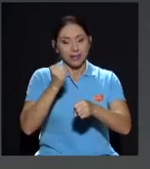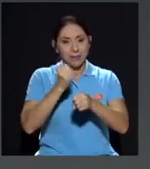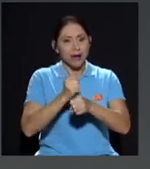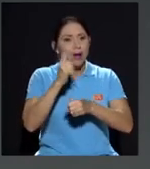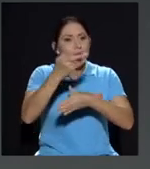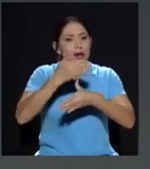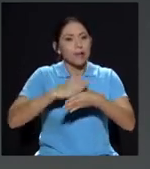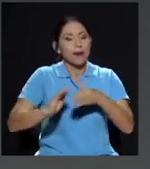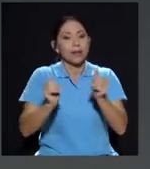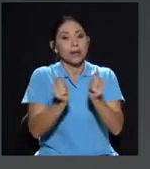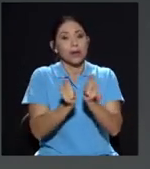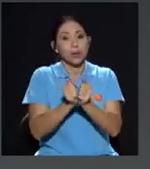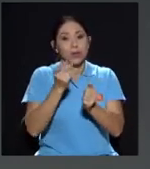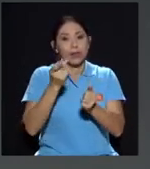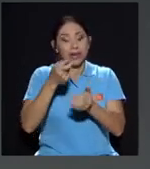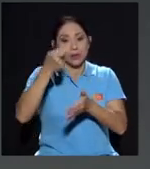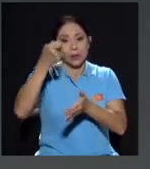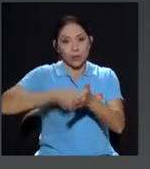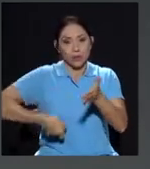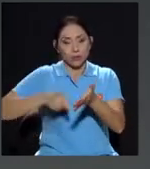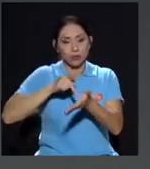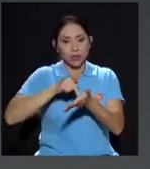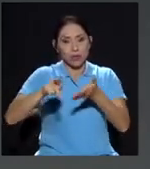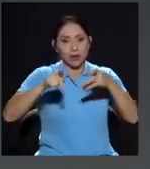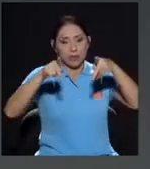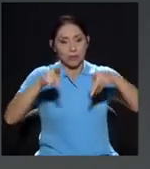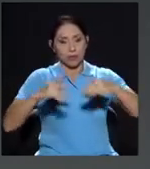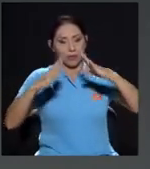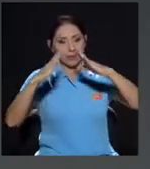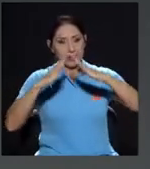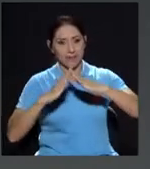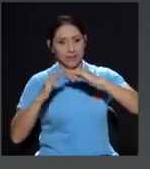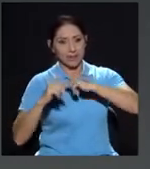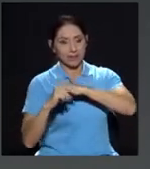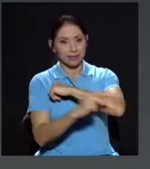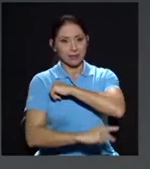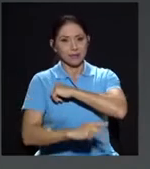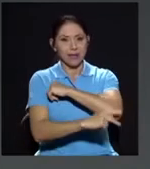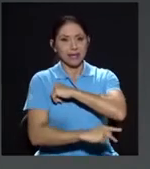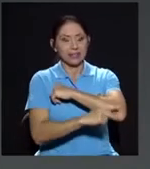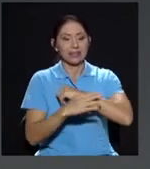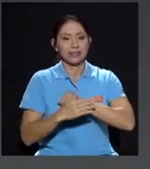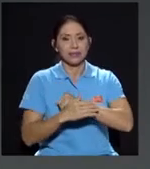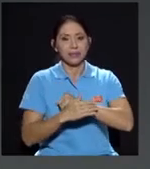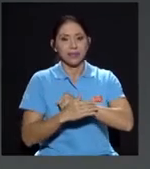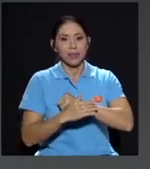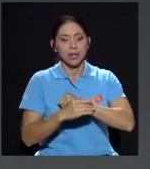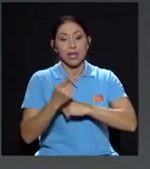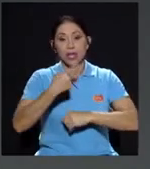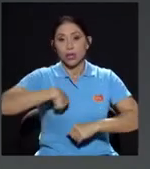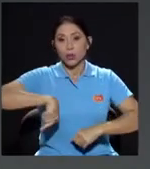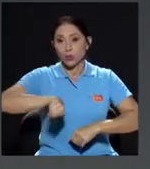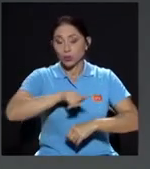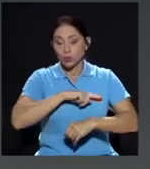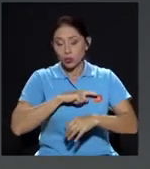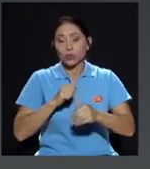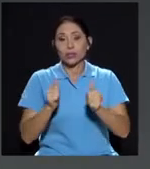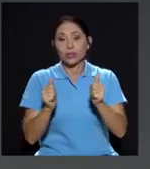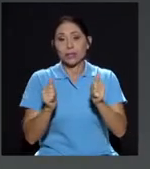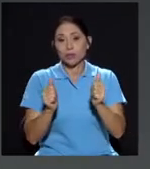parcialmente con los impuestos que tributan los habitantes de este país y estamos con ustedes